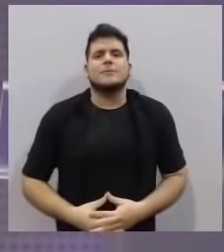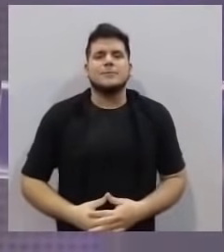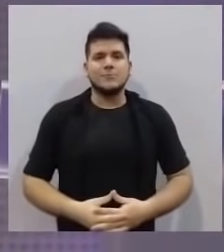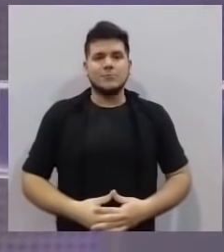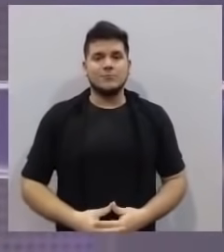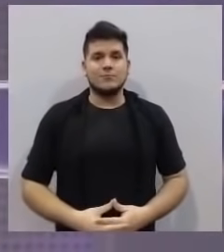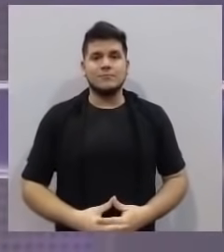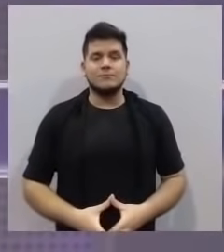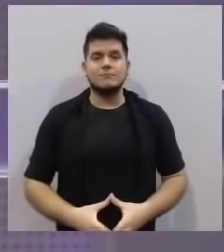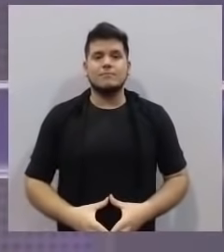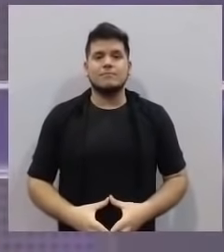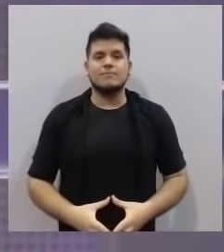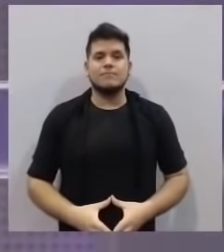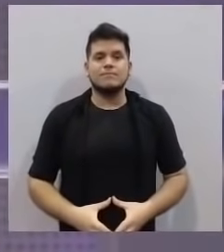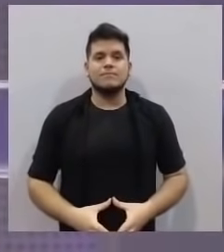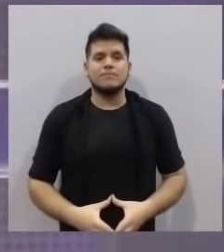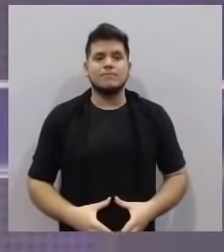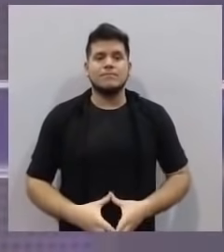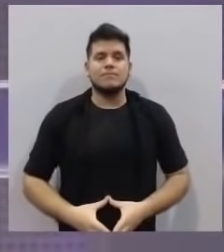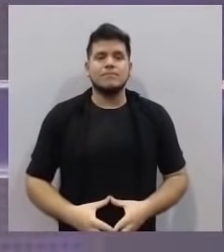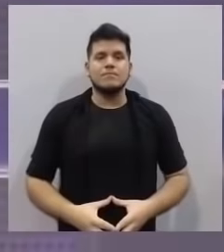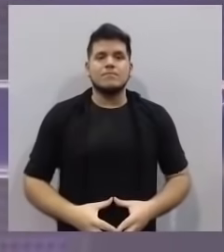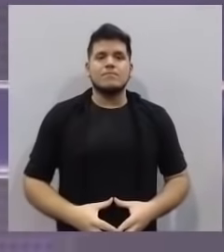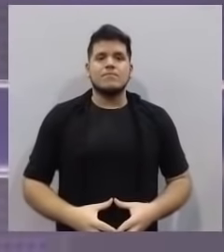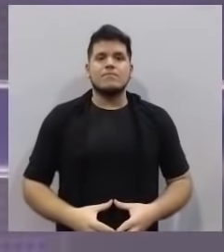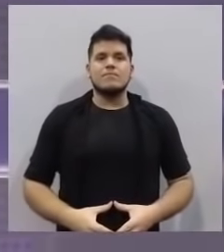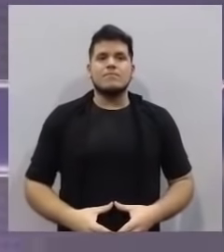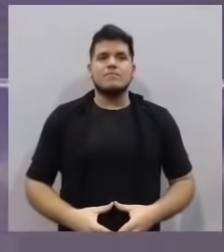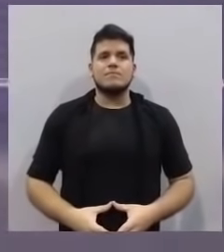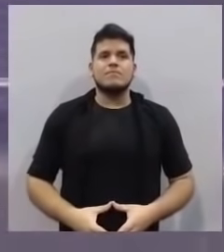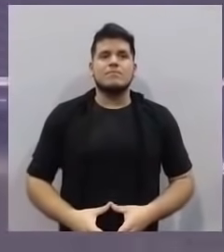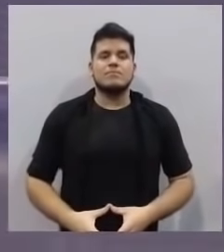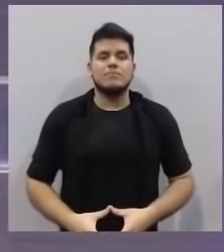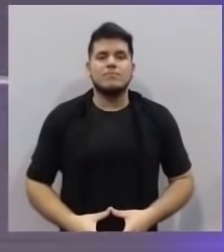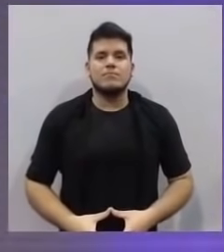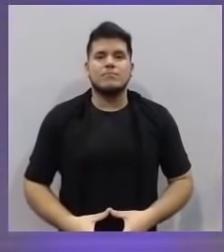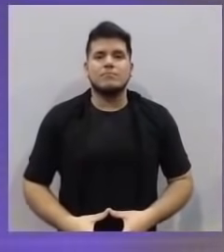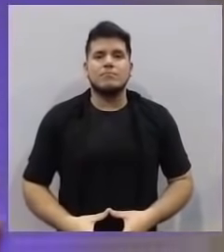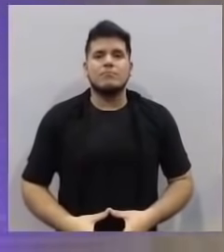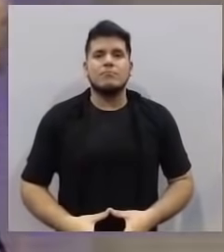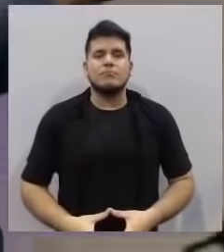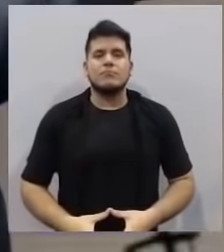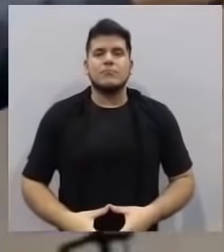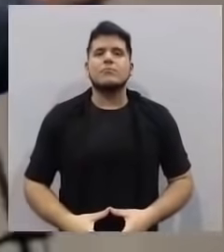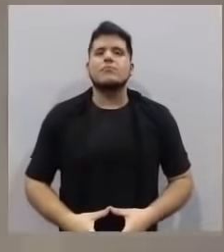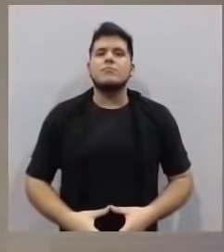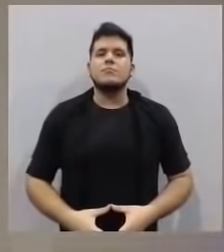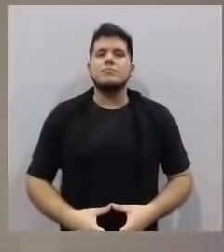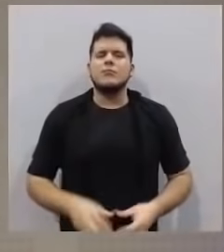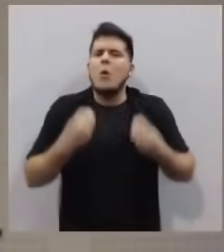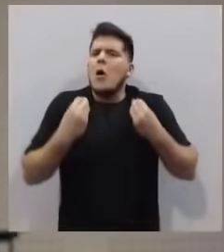la palabra medita en las cosas de dios es ver lo que puede dios hacer eso es accionar fe